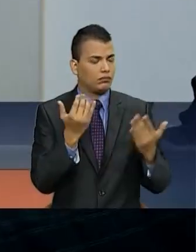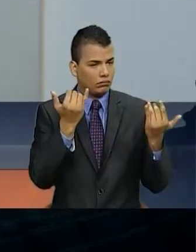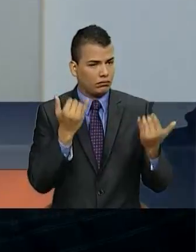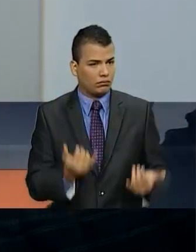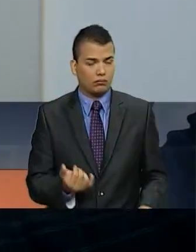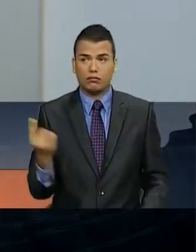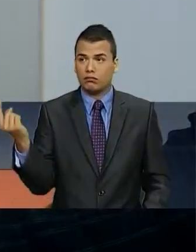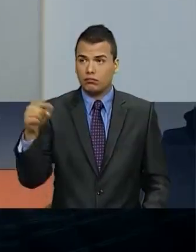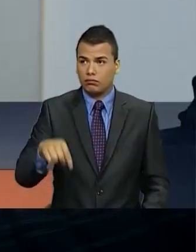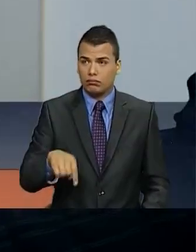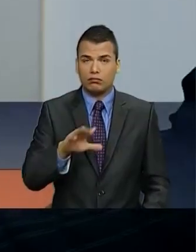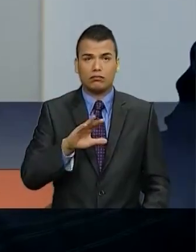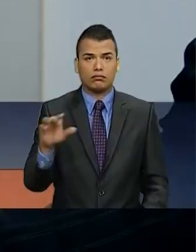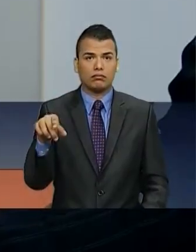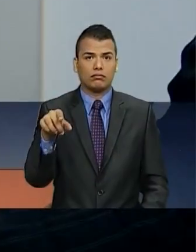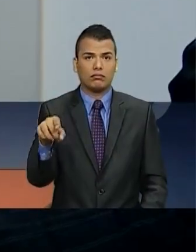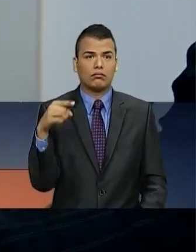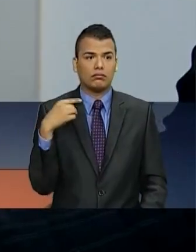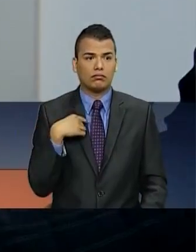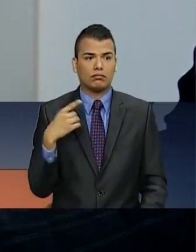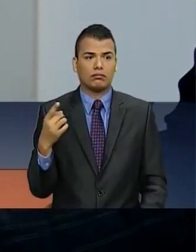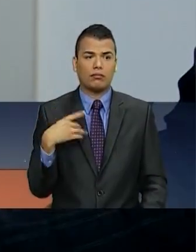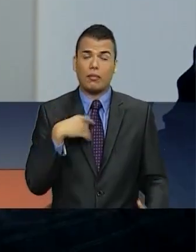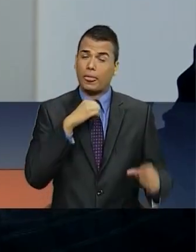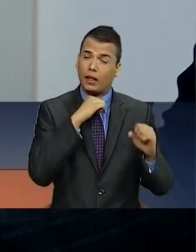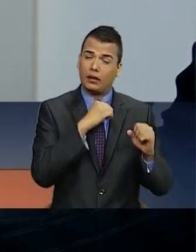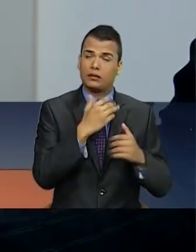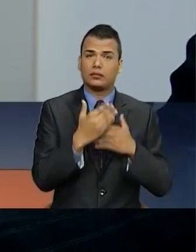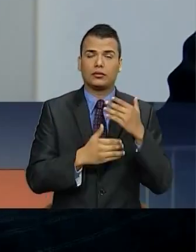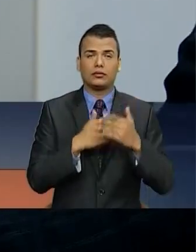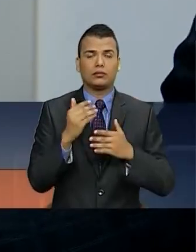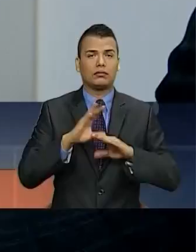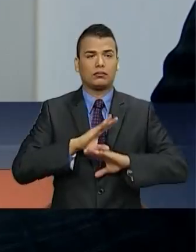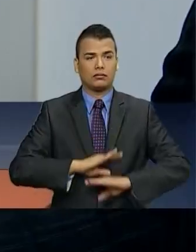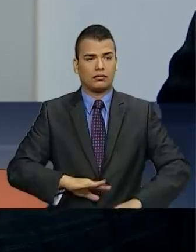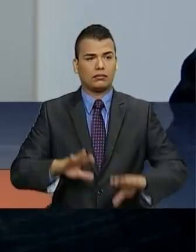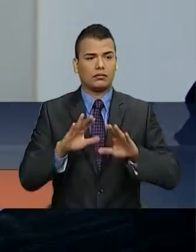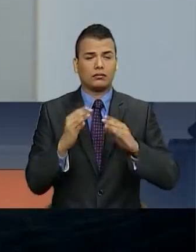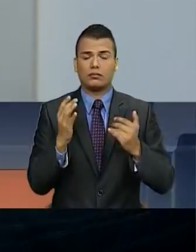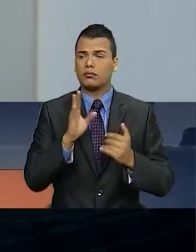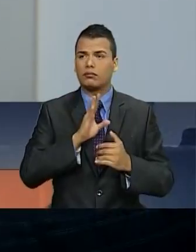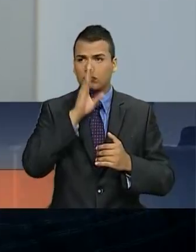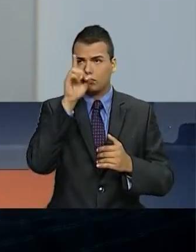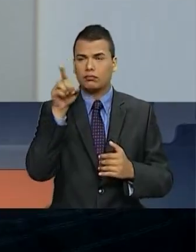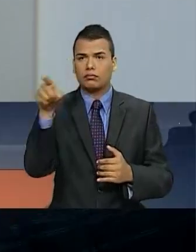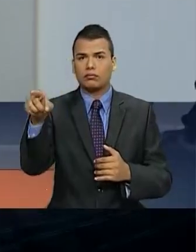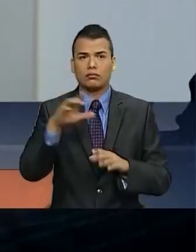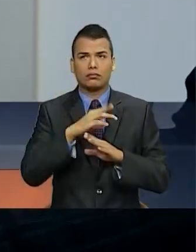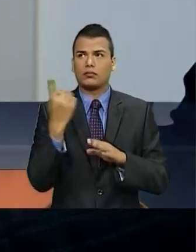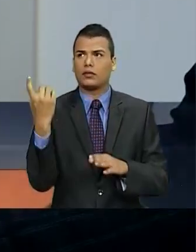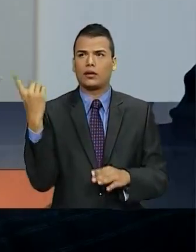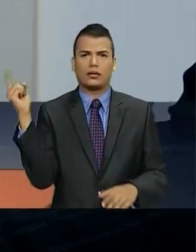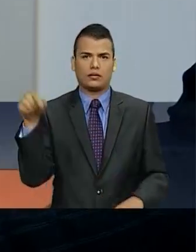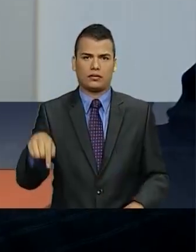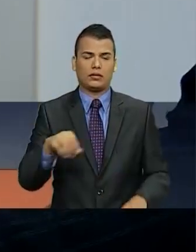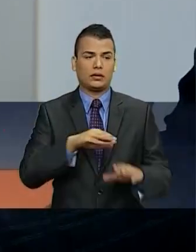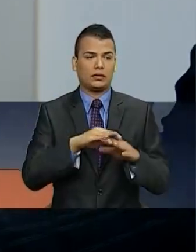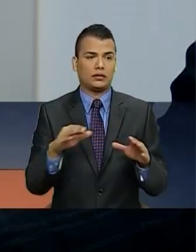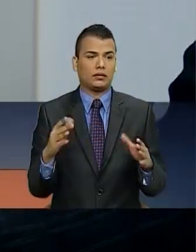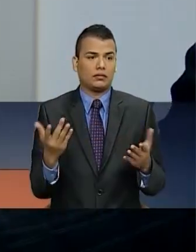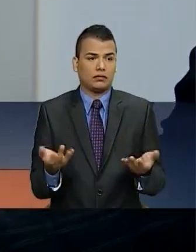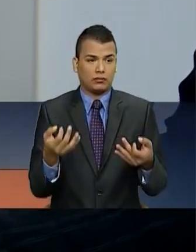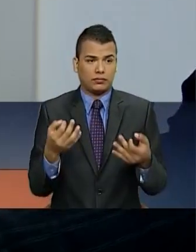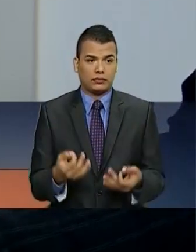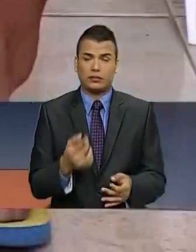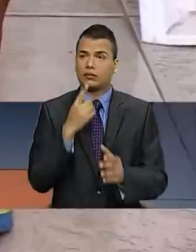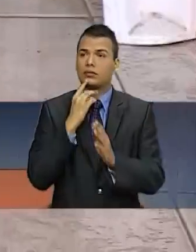llegó. Él apenas está saliendo de su psicosis tóxica, apenas se está habituando a dormir, él apenas llegó ayer, entonces es muy poco lo que se